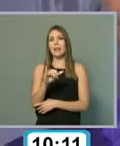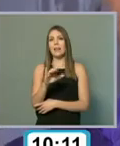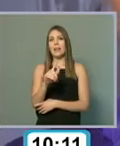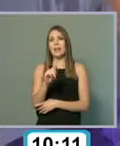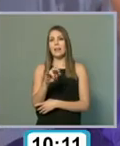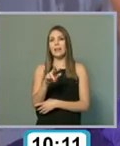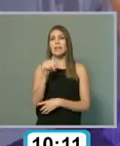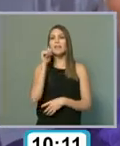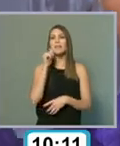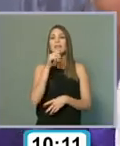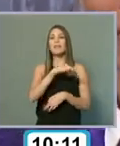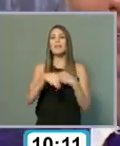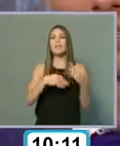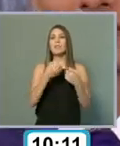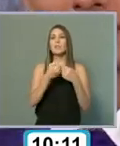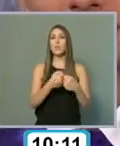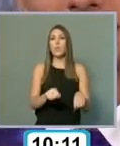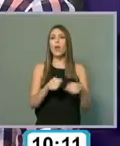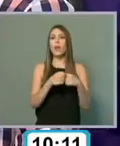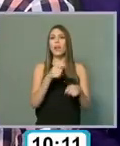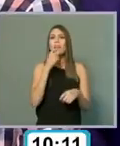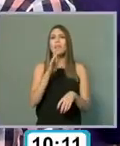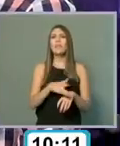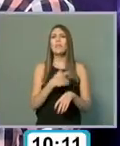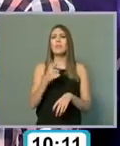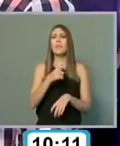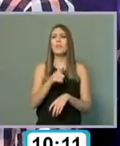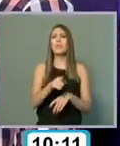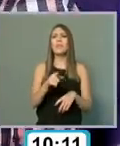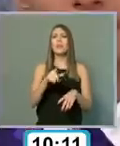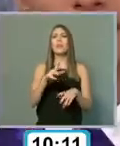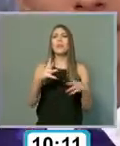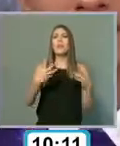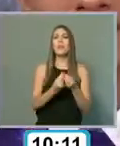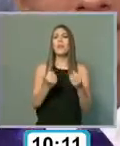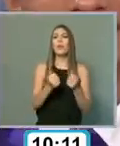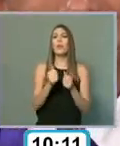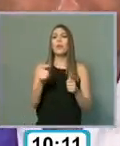las suegras nos decían que por qué delictiva, por qué andas con un delincuente,